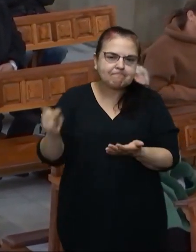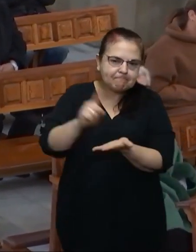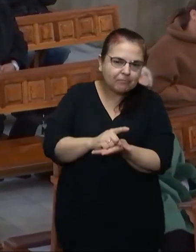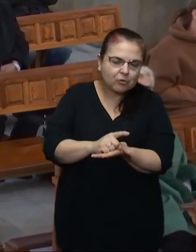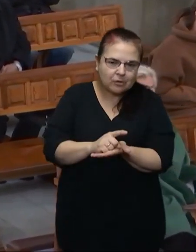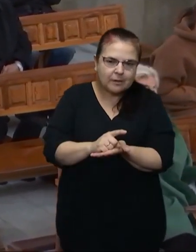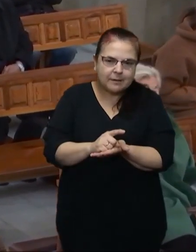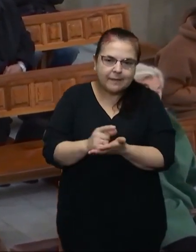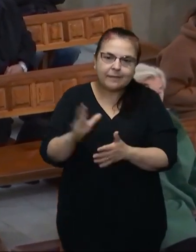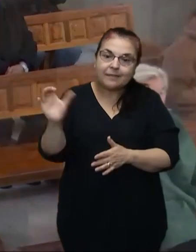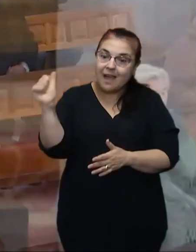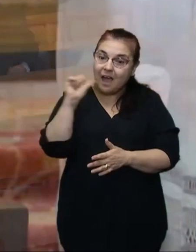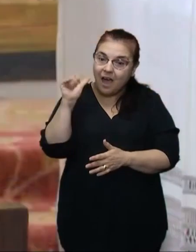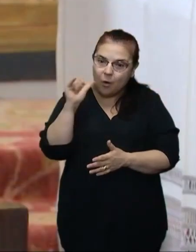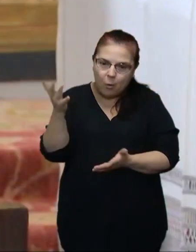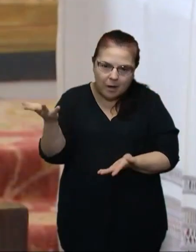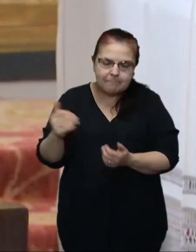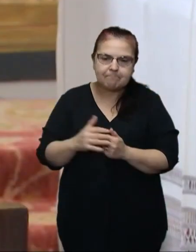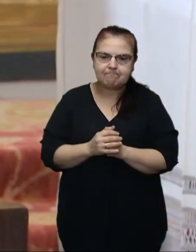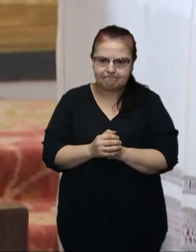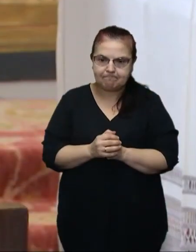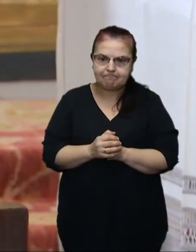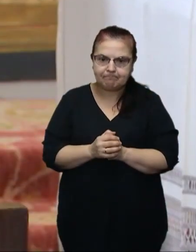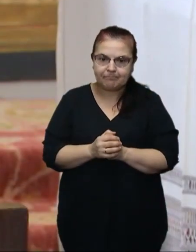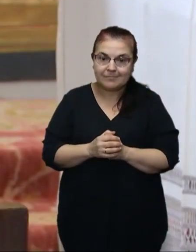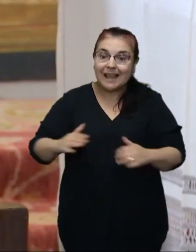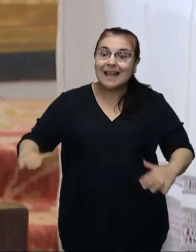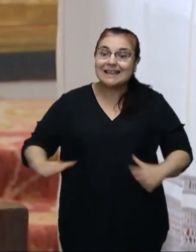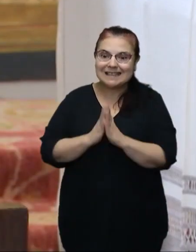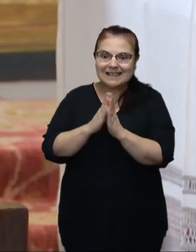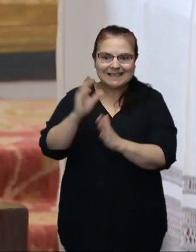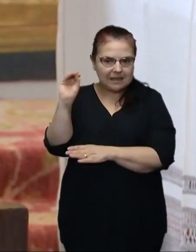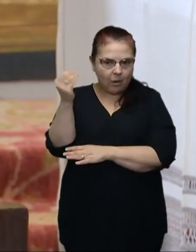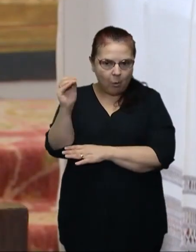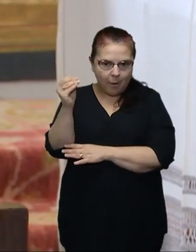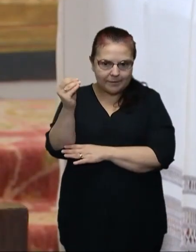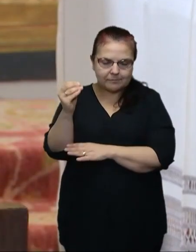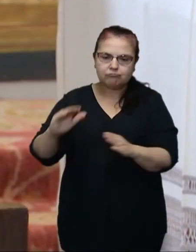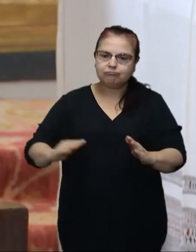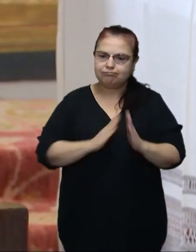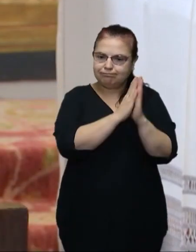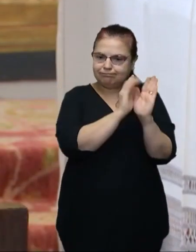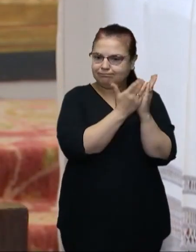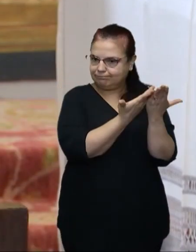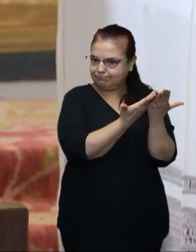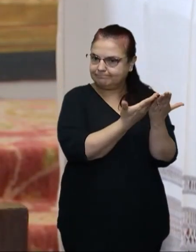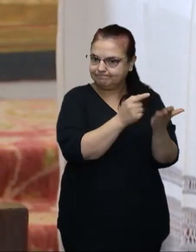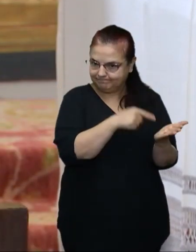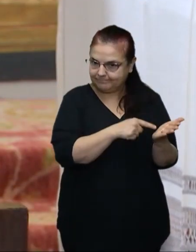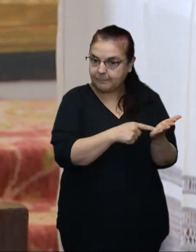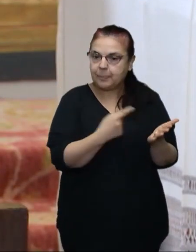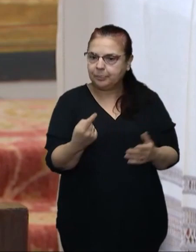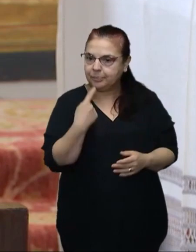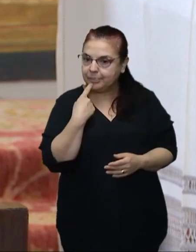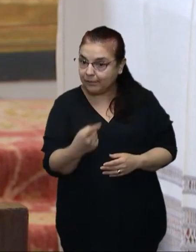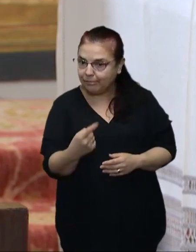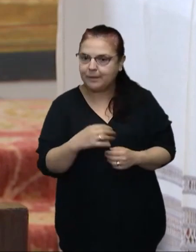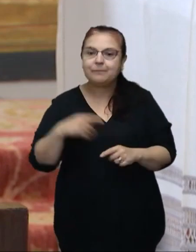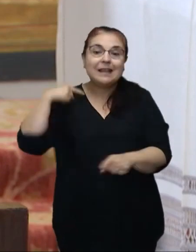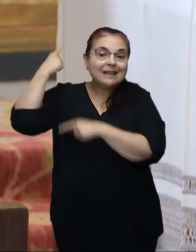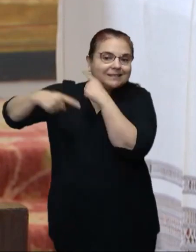la alusión al agua que hace San Juan en el Evangelio de hoy. Había una